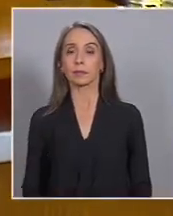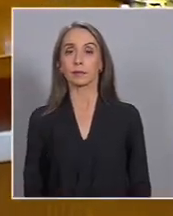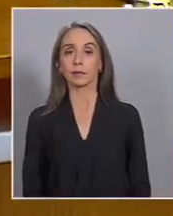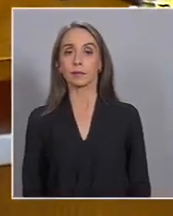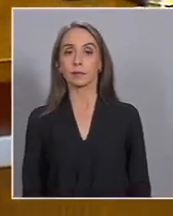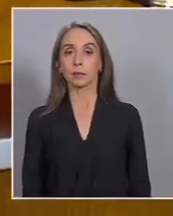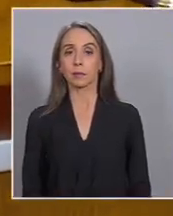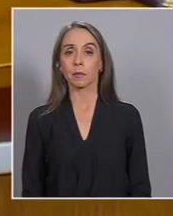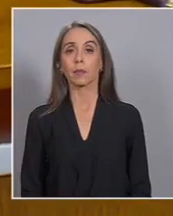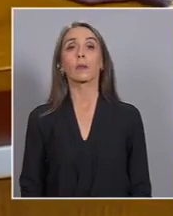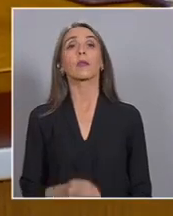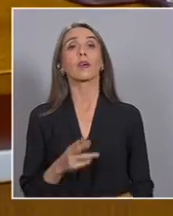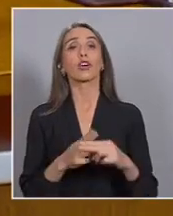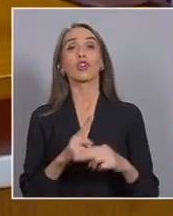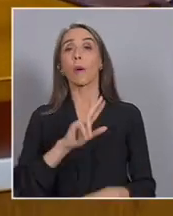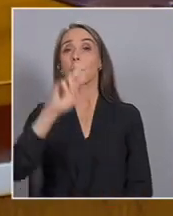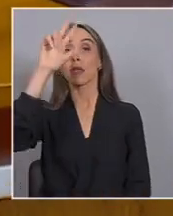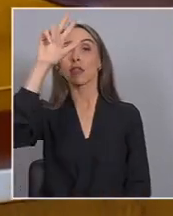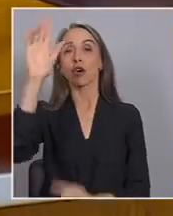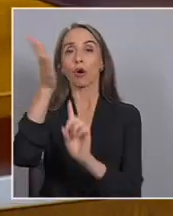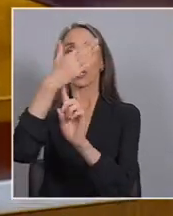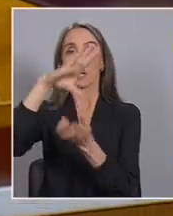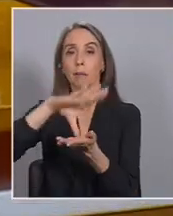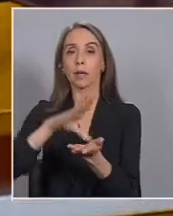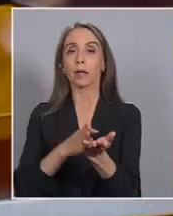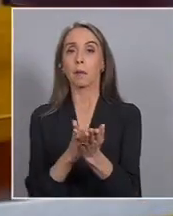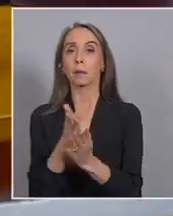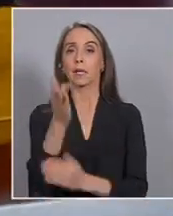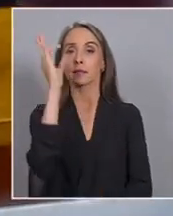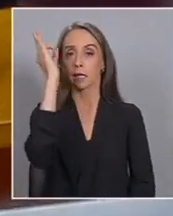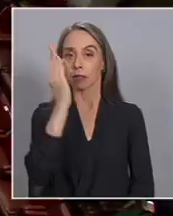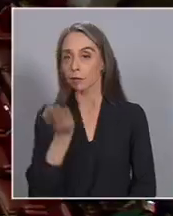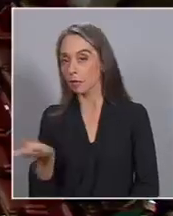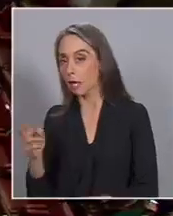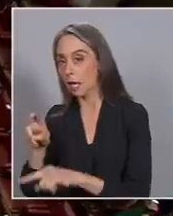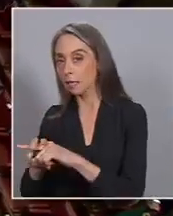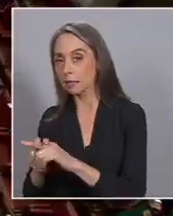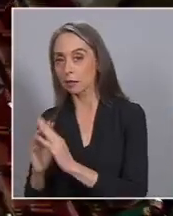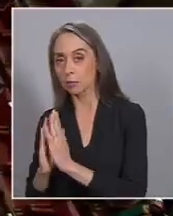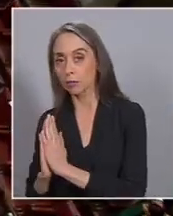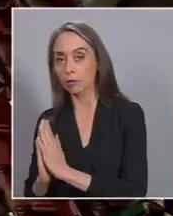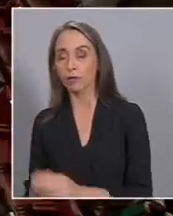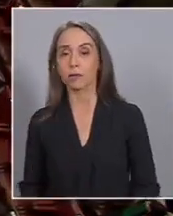En nombre de Dios y de la patria, se abre la sesión.